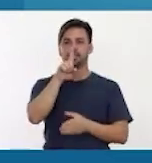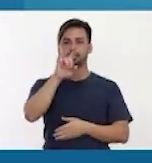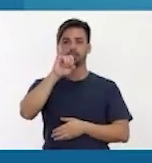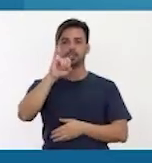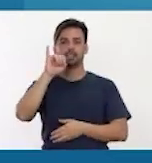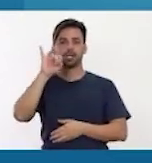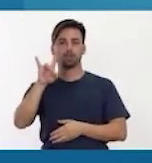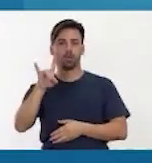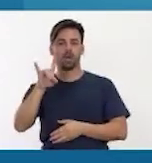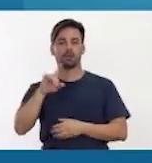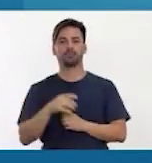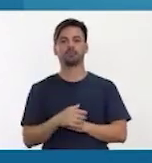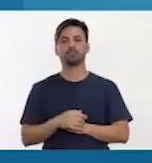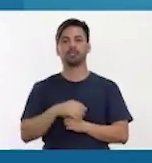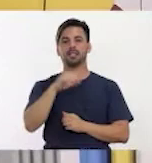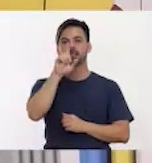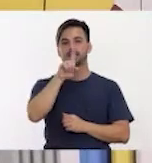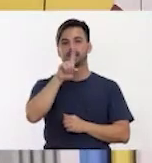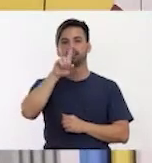175.